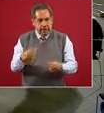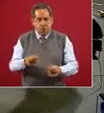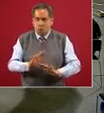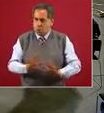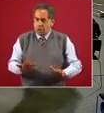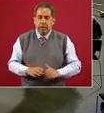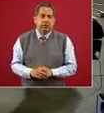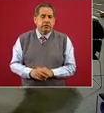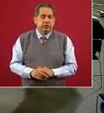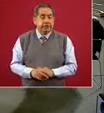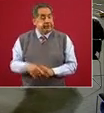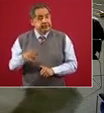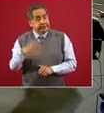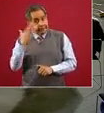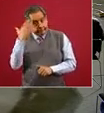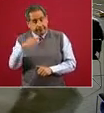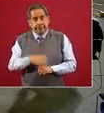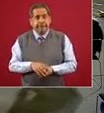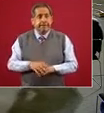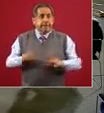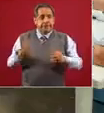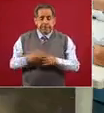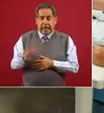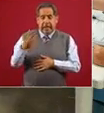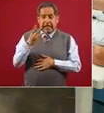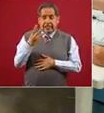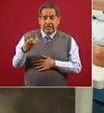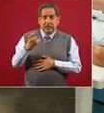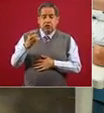En este operativo,